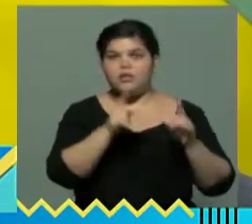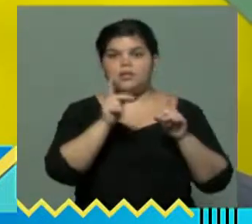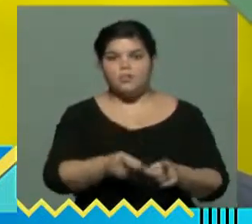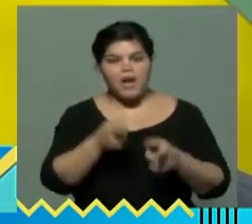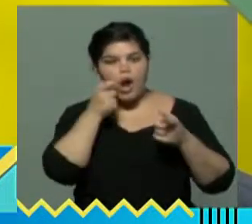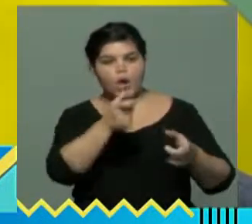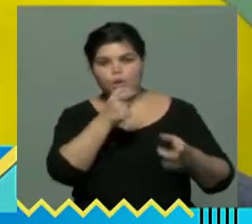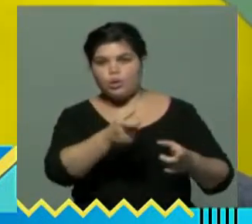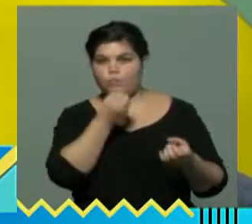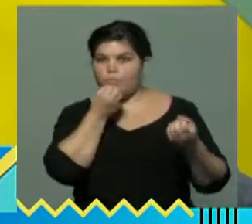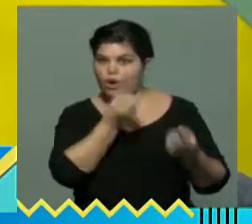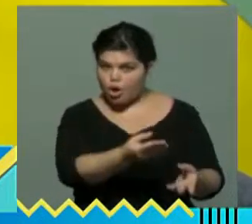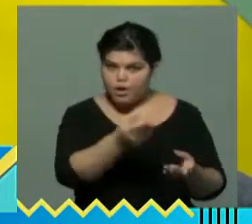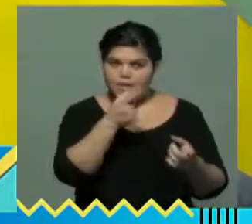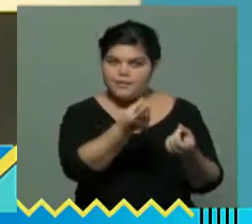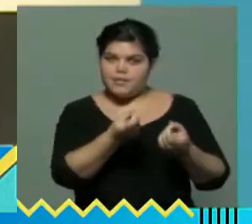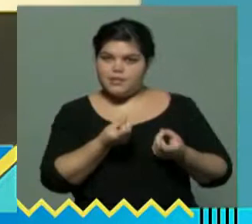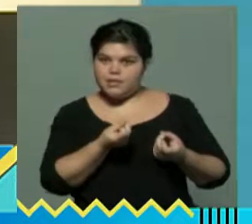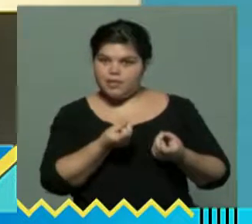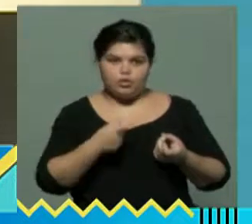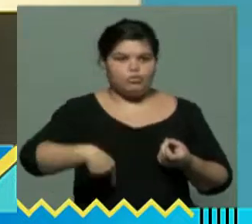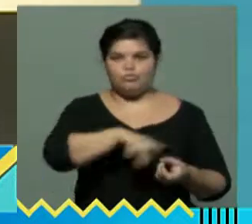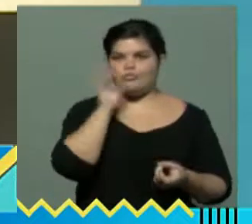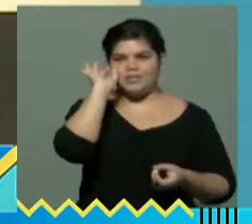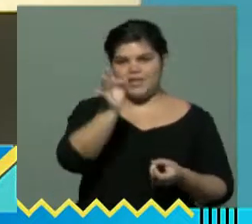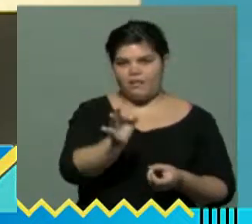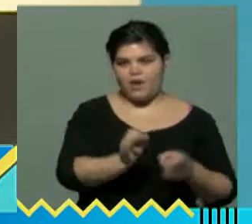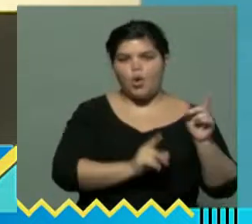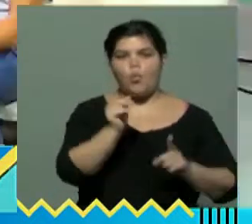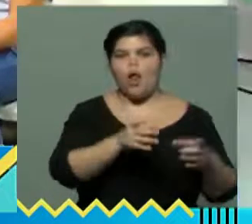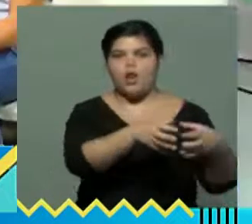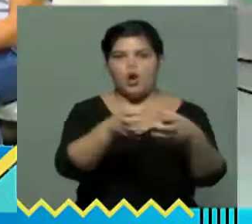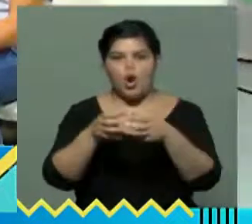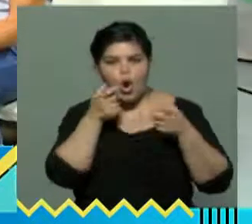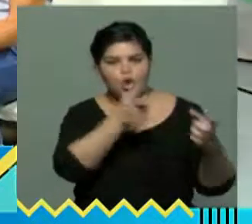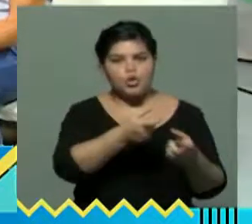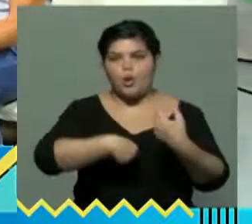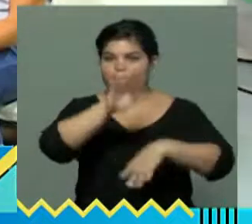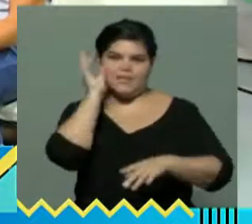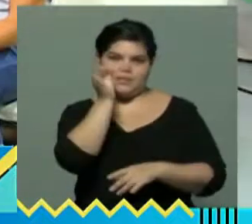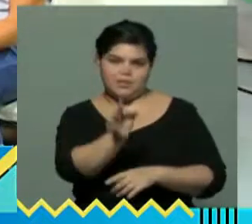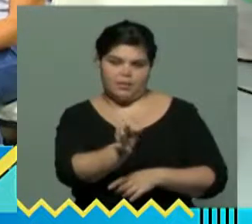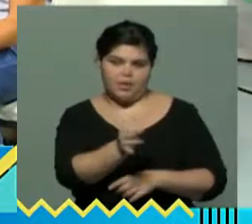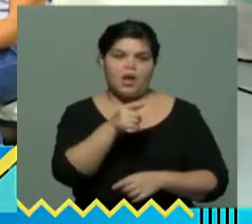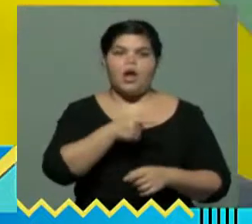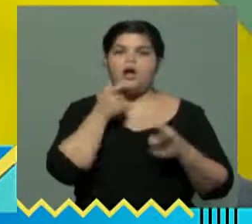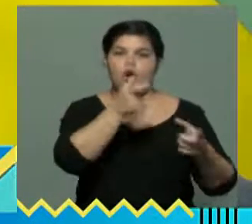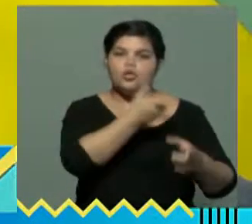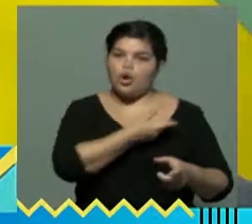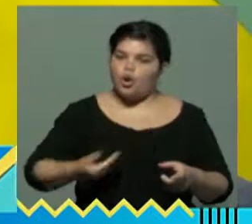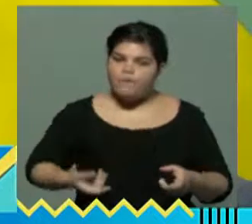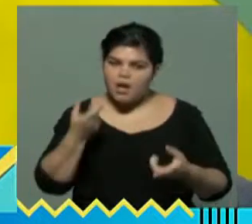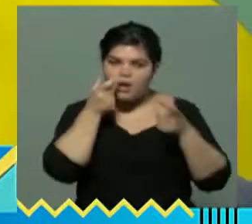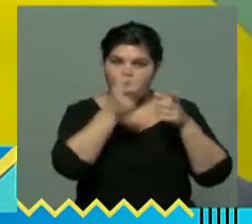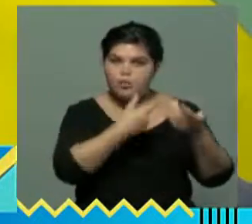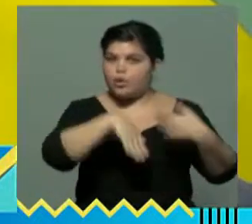mejor, y sabemos bien, como hablamos entre todos, cuáles son los rubros que más hay que controlar. Entonces, por un lado, mayor control estatal, y por